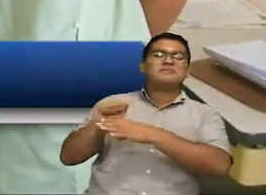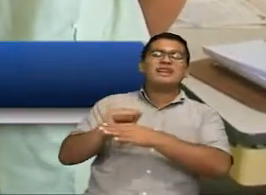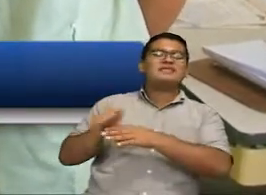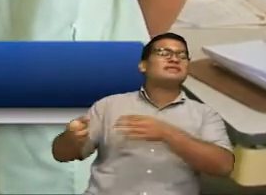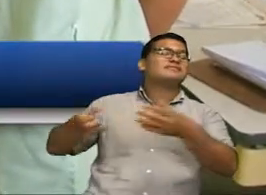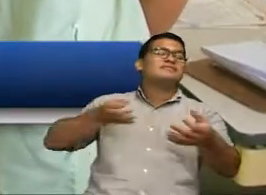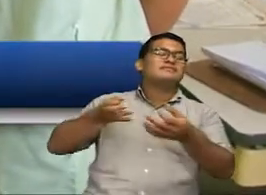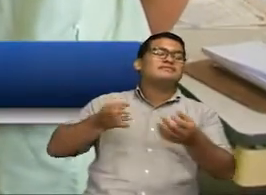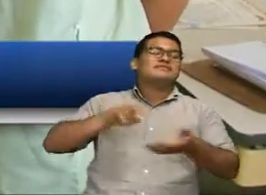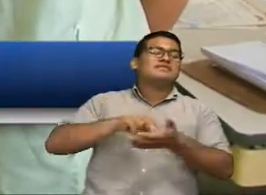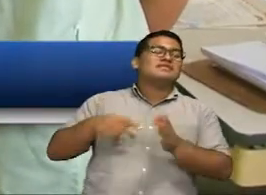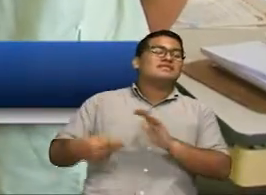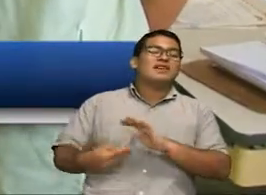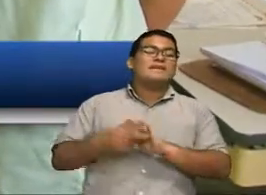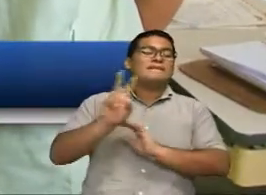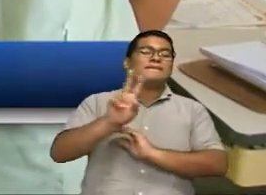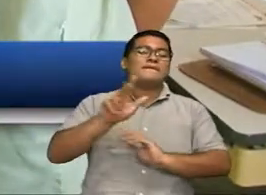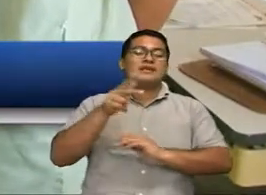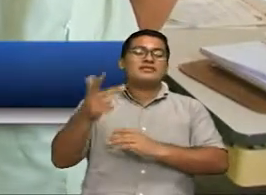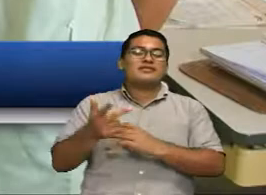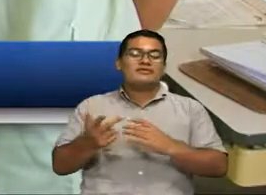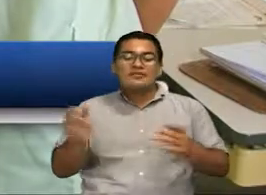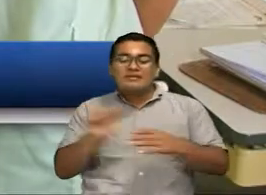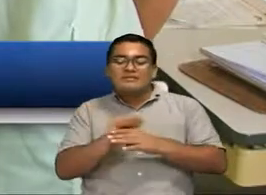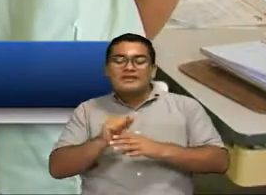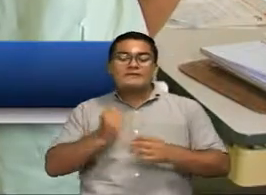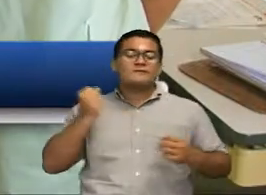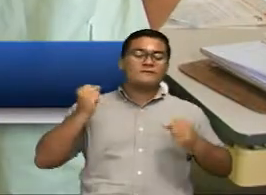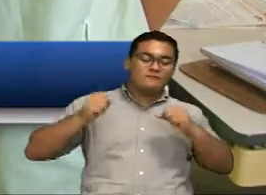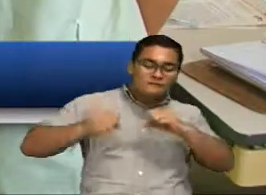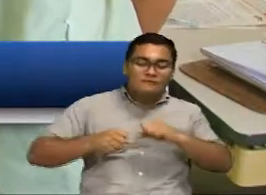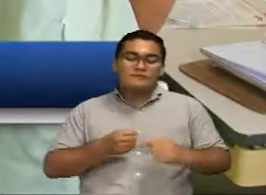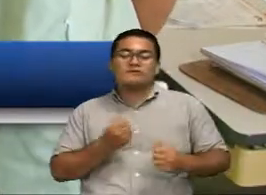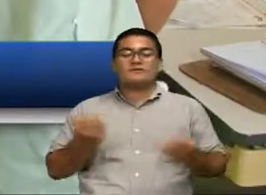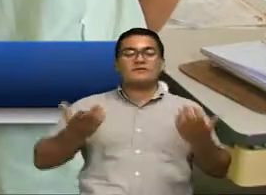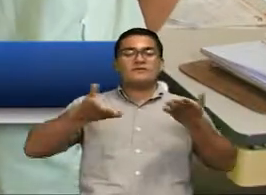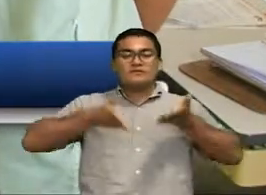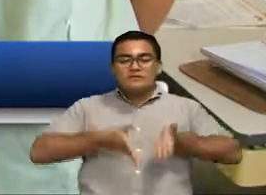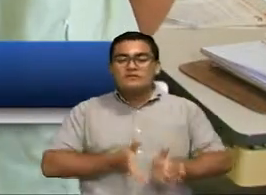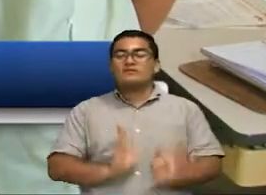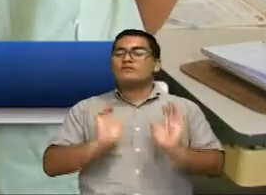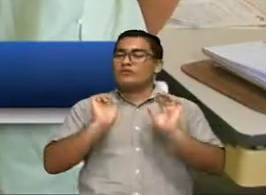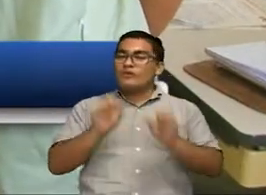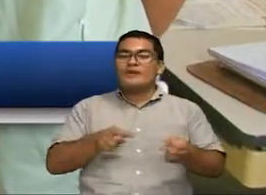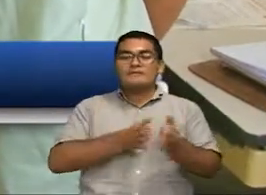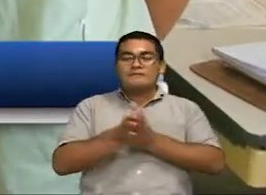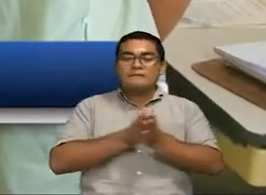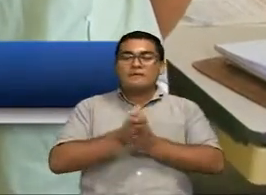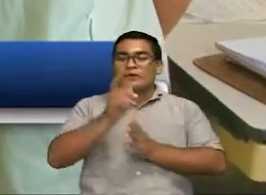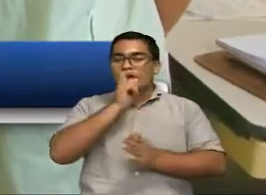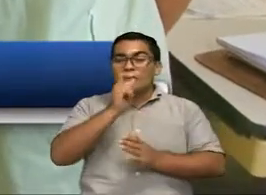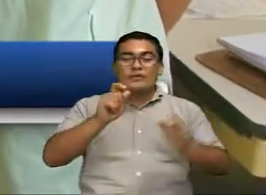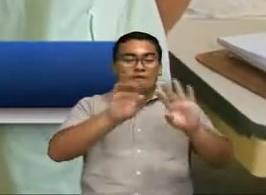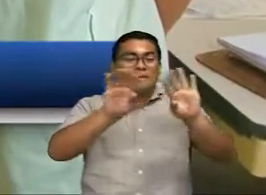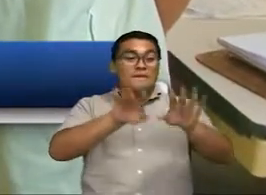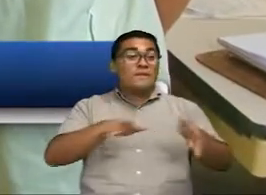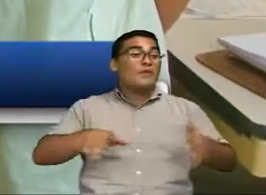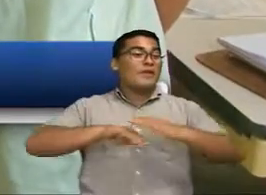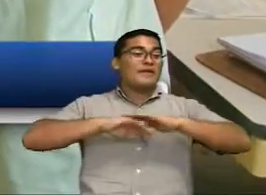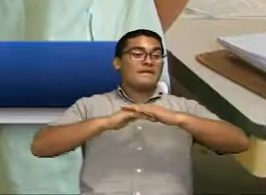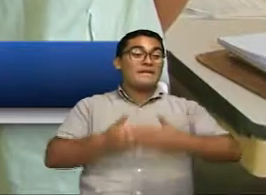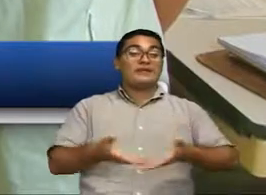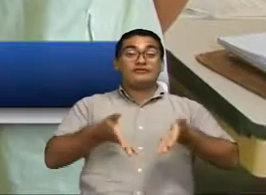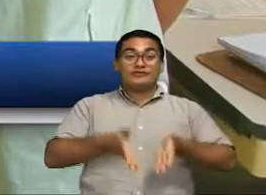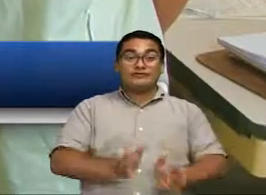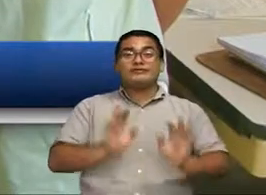explicando, cuáles son esas 28 posiciones y aquellas que son más escogidas, más favoritas. Por las mujeres embarazadas y la